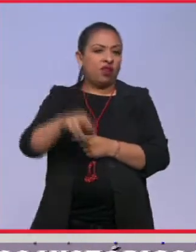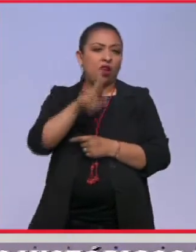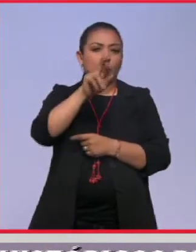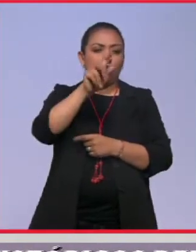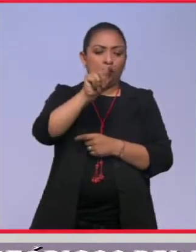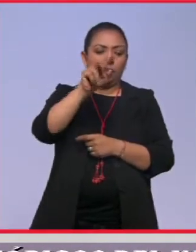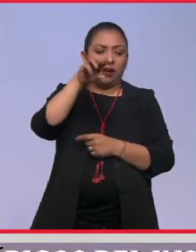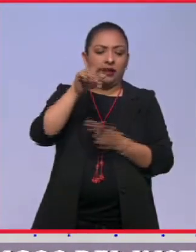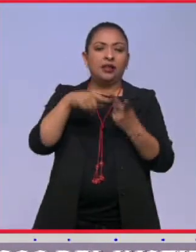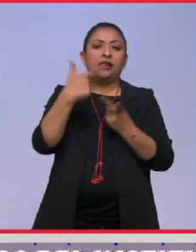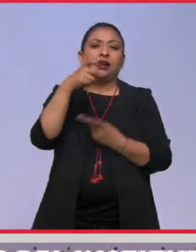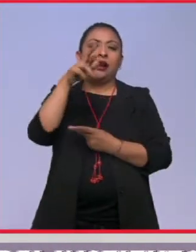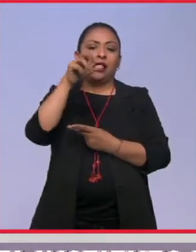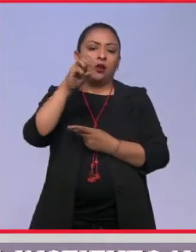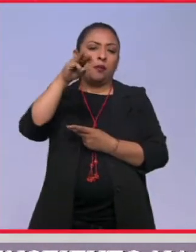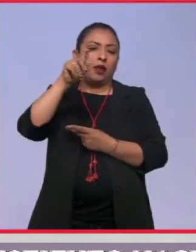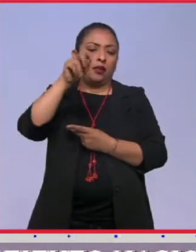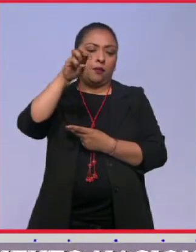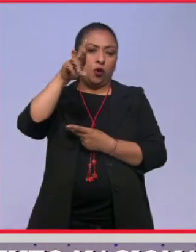Matamoros.